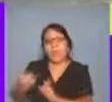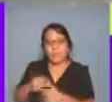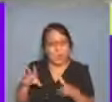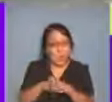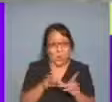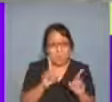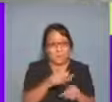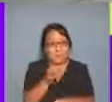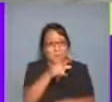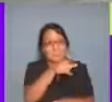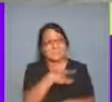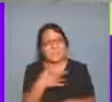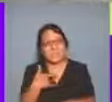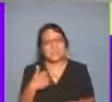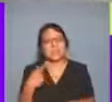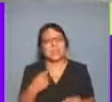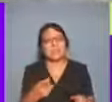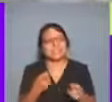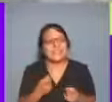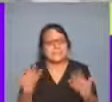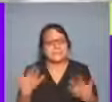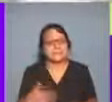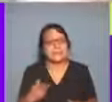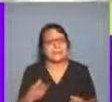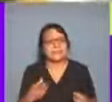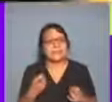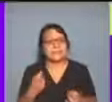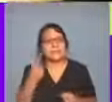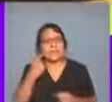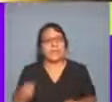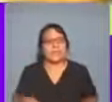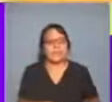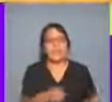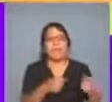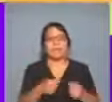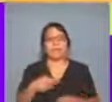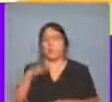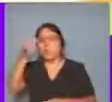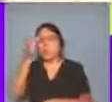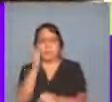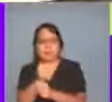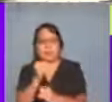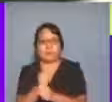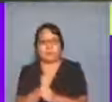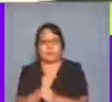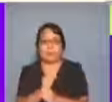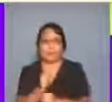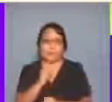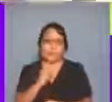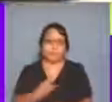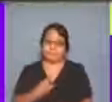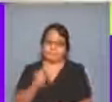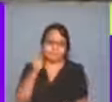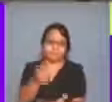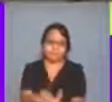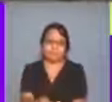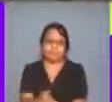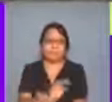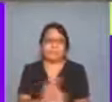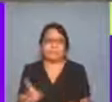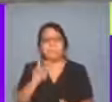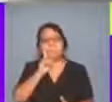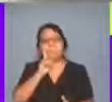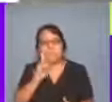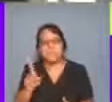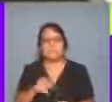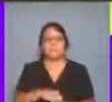señora de acuerdo a la necesidad a la necesidad digo de hacer trámite de trabajar y uno tenía que pagar No en su bolsillo 1000